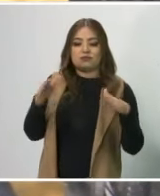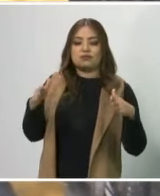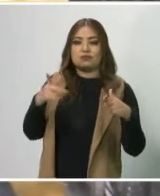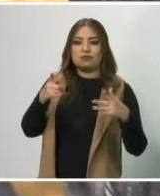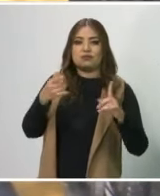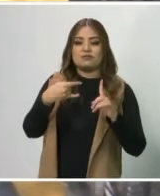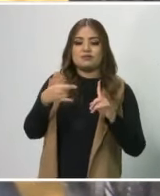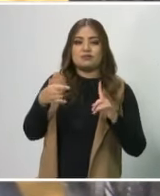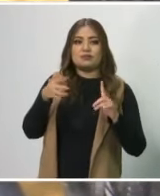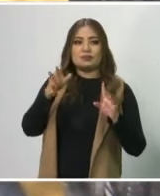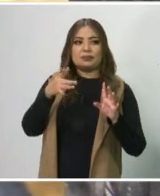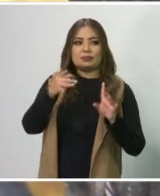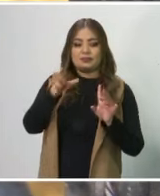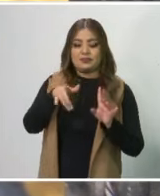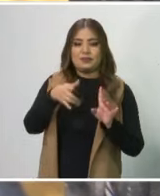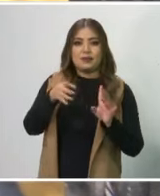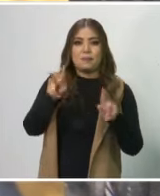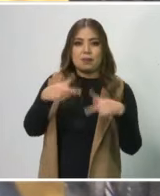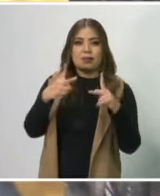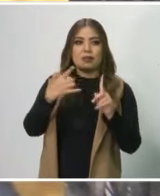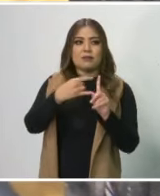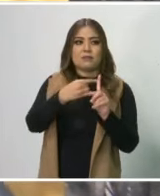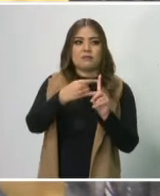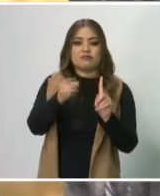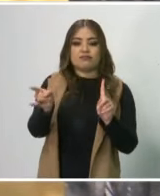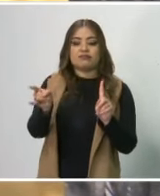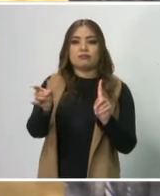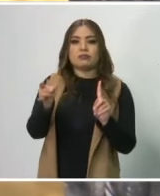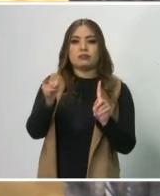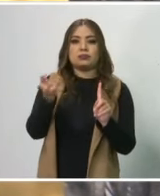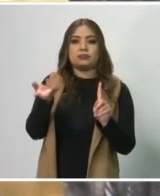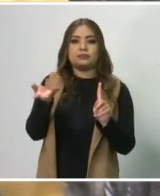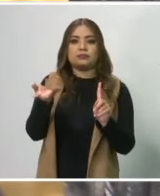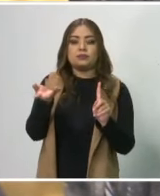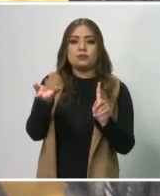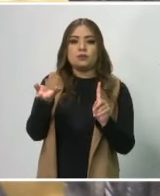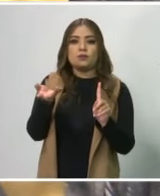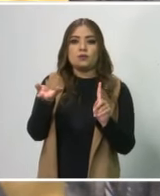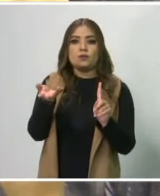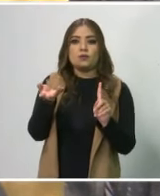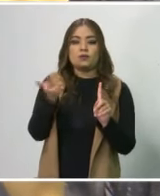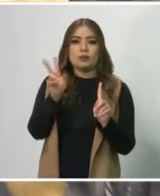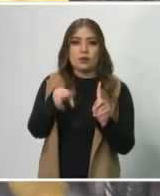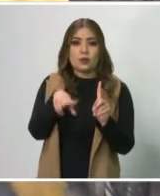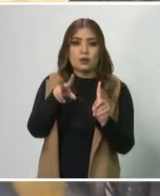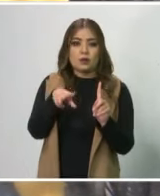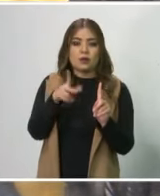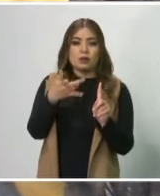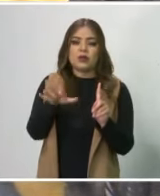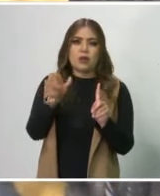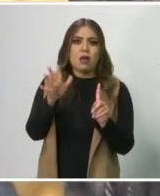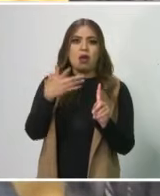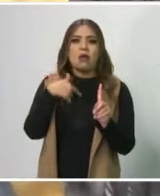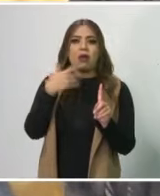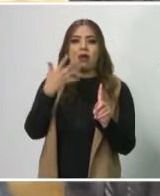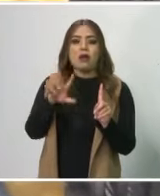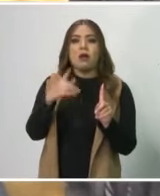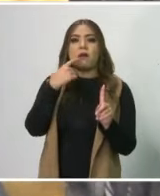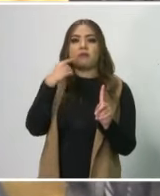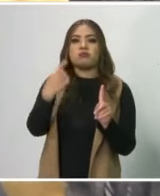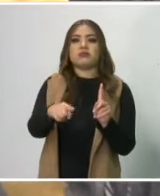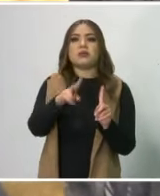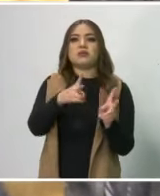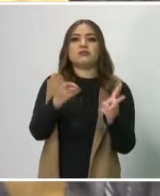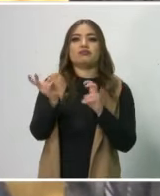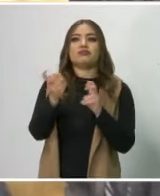nuestro nuestro remolque eh Y pues realmente pues ya se puso el reporte de de